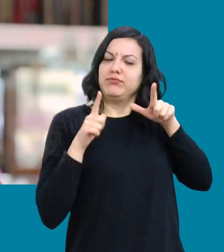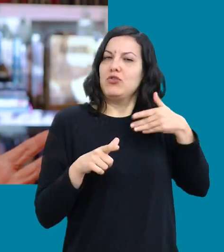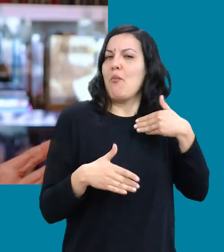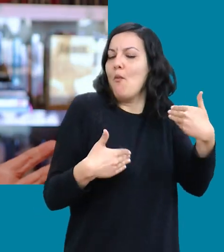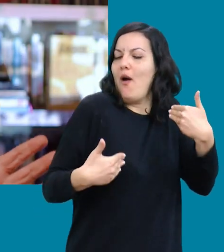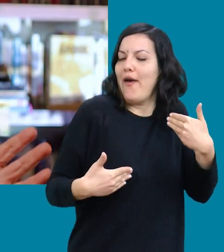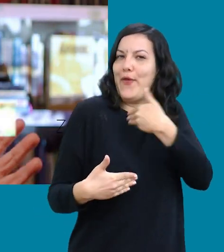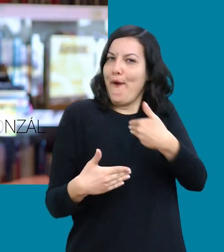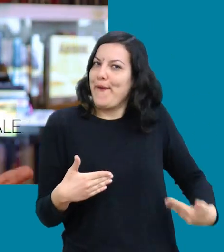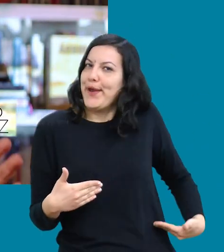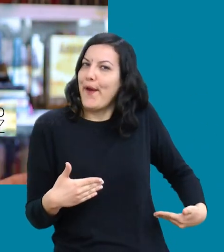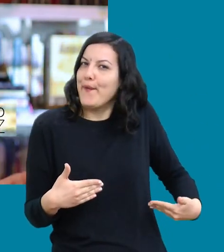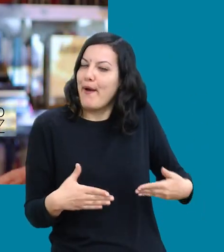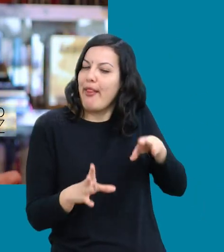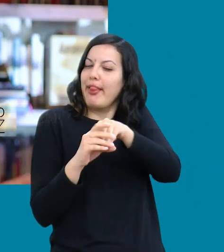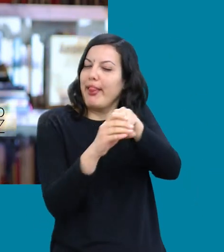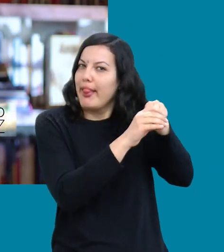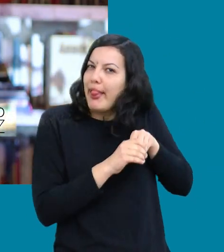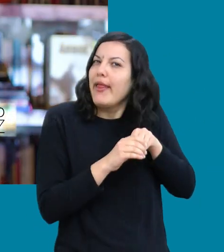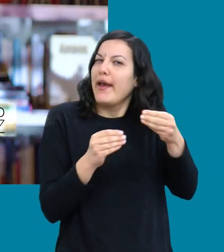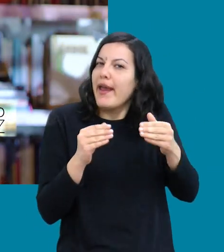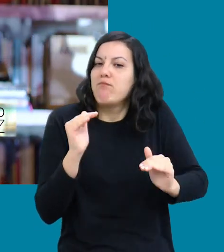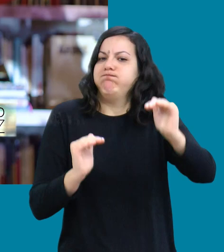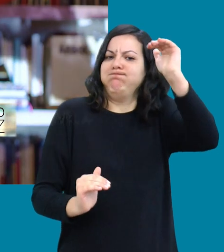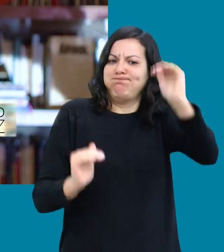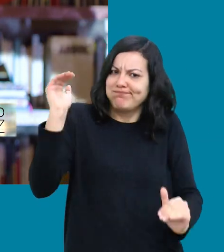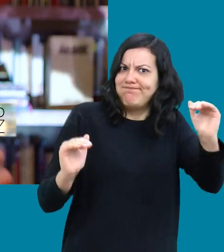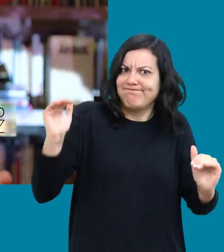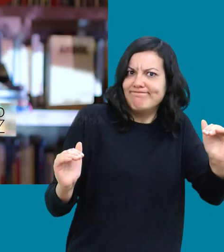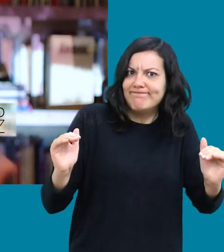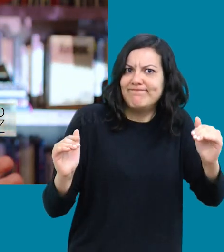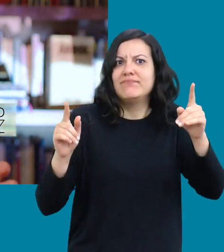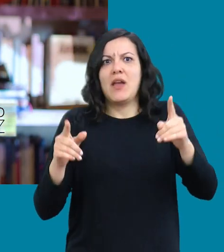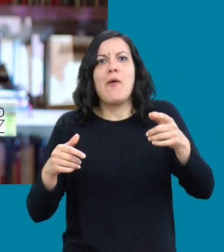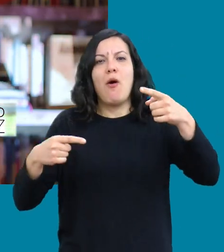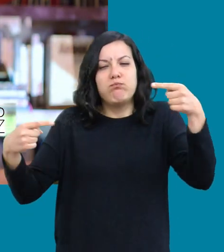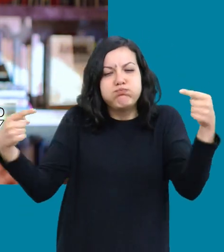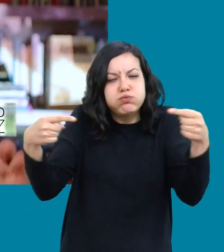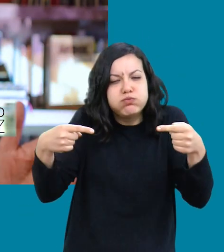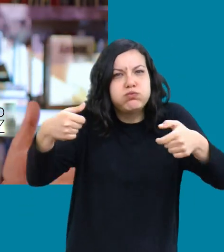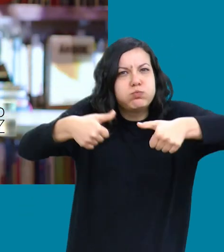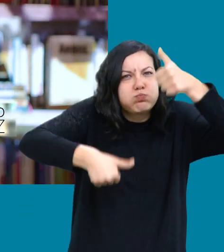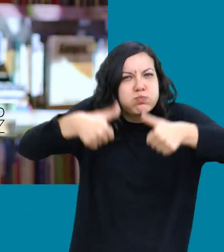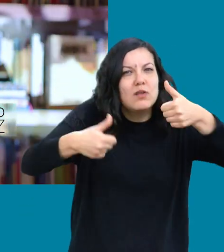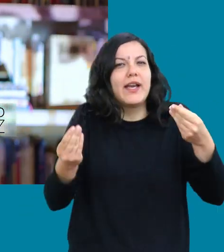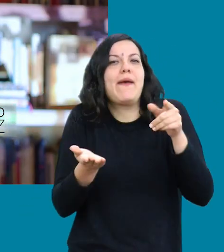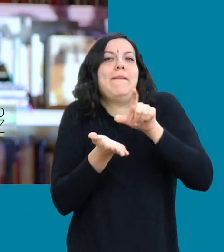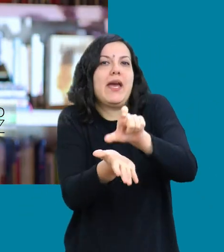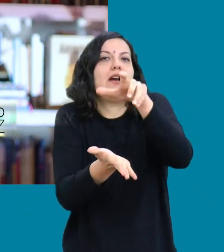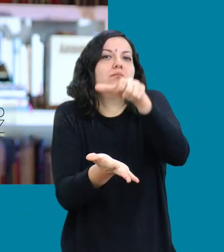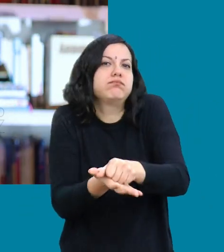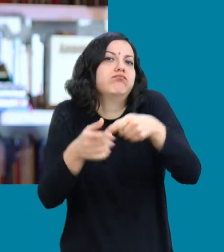clima que lleva a la lógica de la desigualdad, que lleva a la lógica de las rivalidades por la obtención de becas,